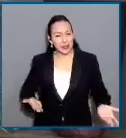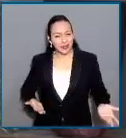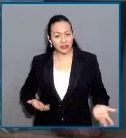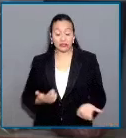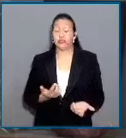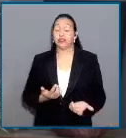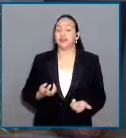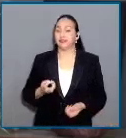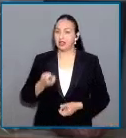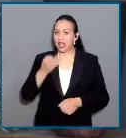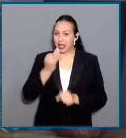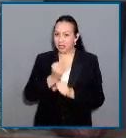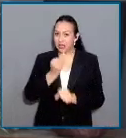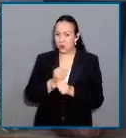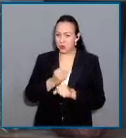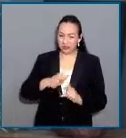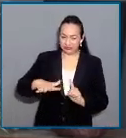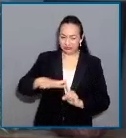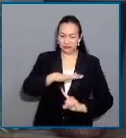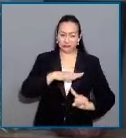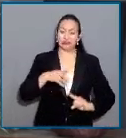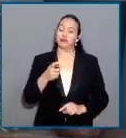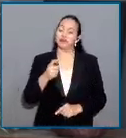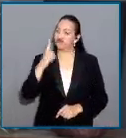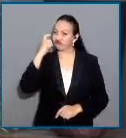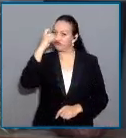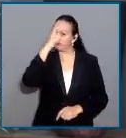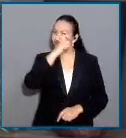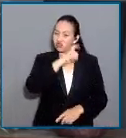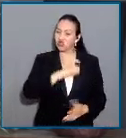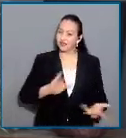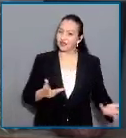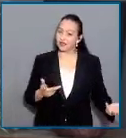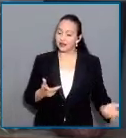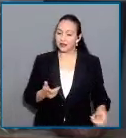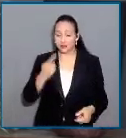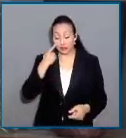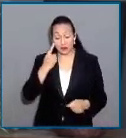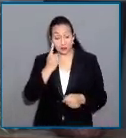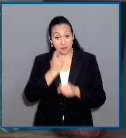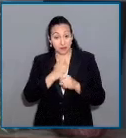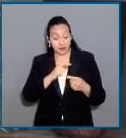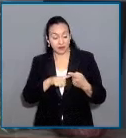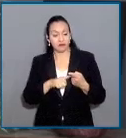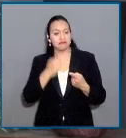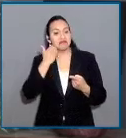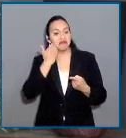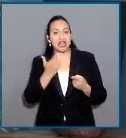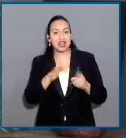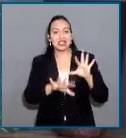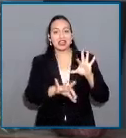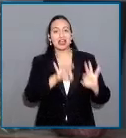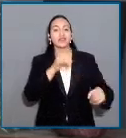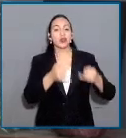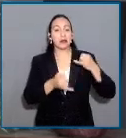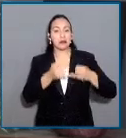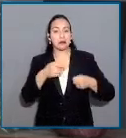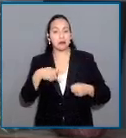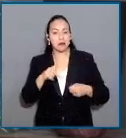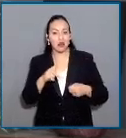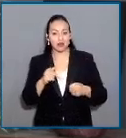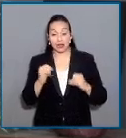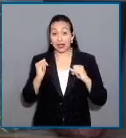momento va a ser muy difícil por varias razones. Primero, porque las elecciones que va a poder organizar el Instituto Nacional